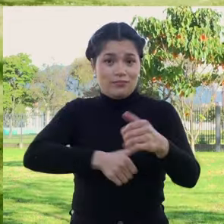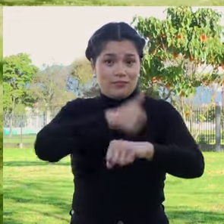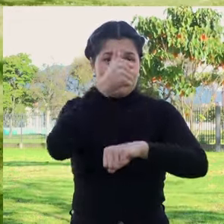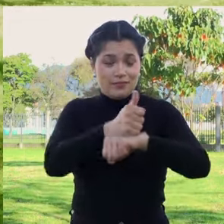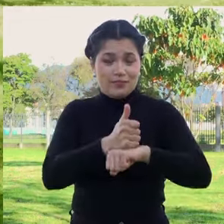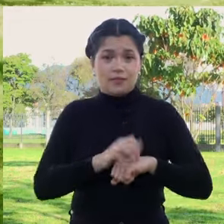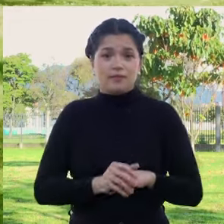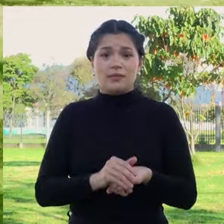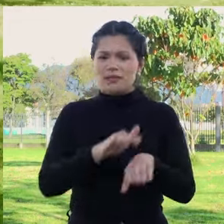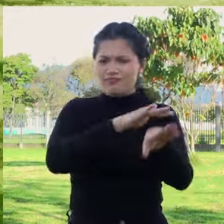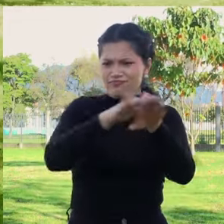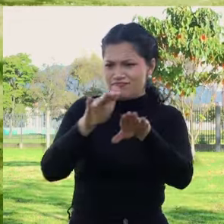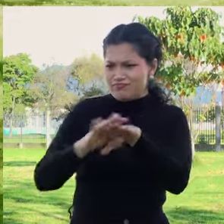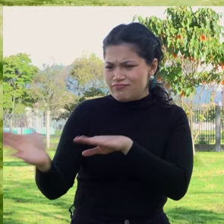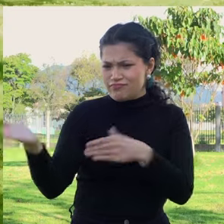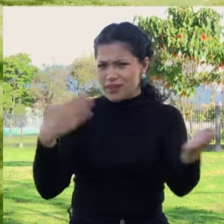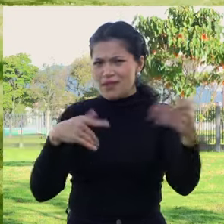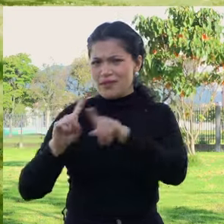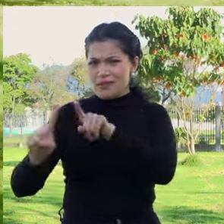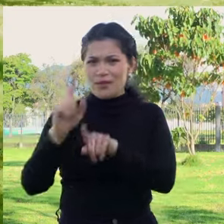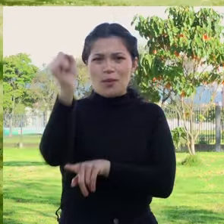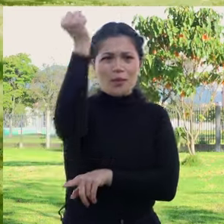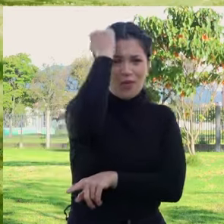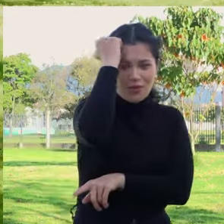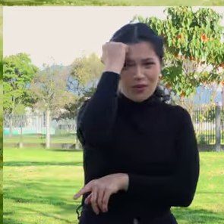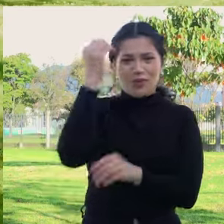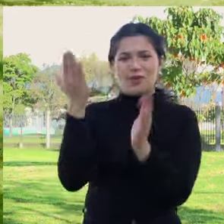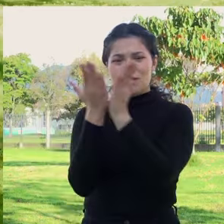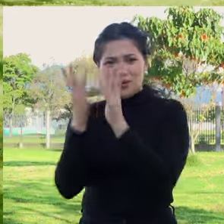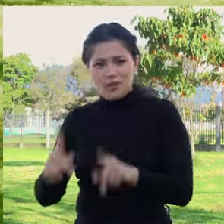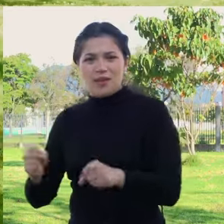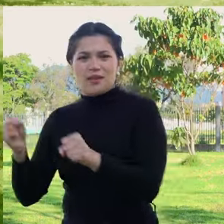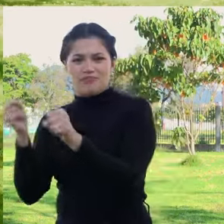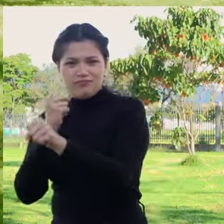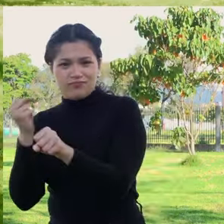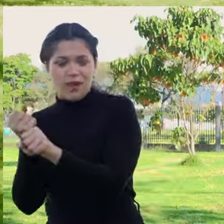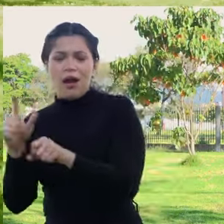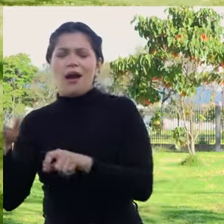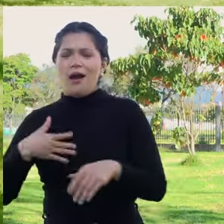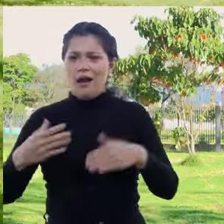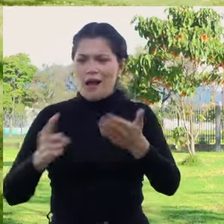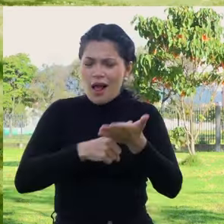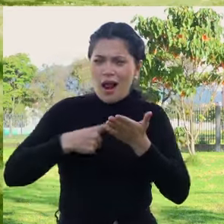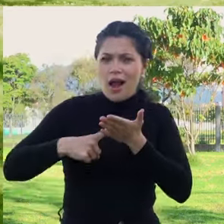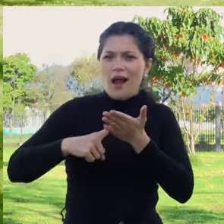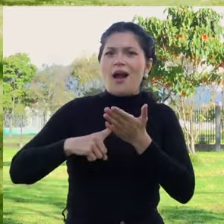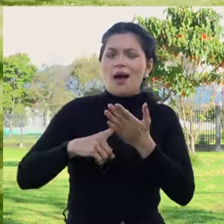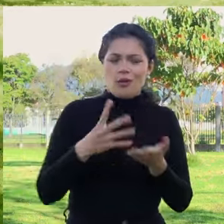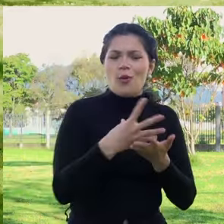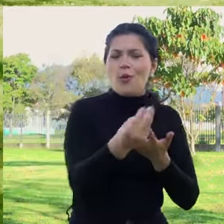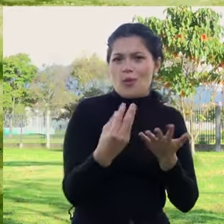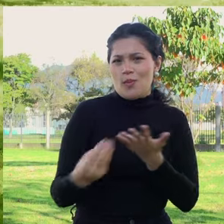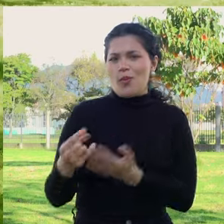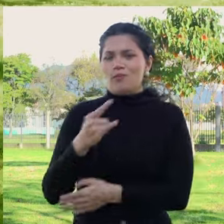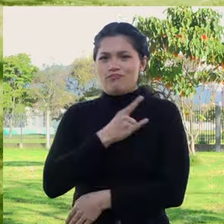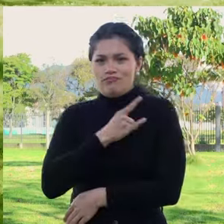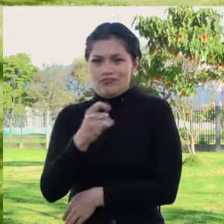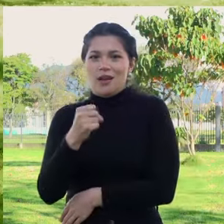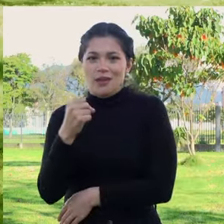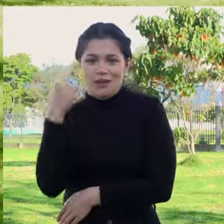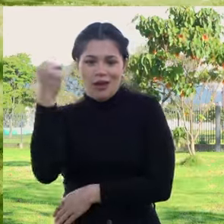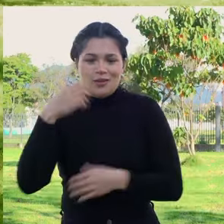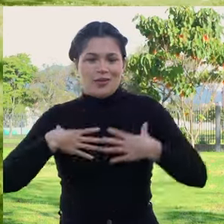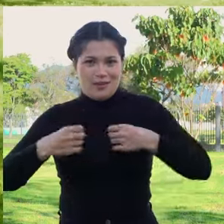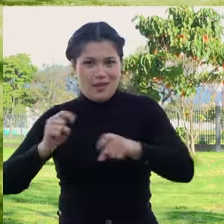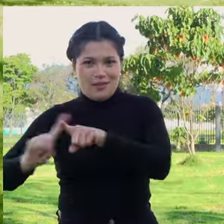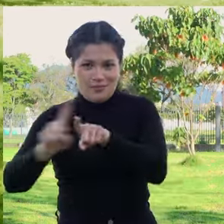rector, invita a los diferentes estamentos a dialogar en las 9 sedes de la universidad y en una mesa nacional.